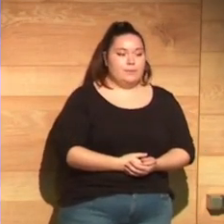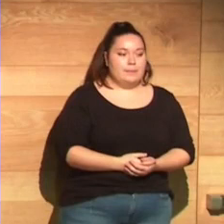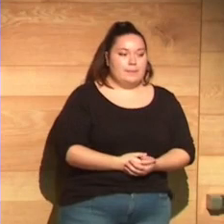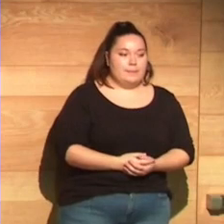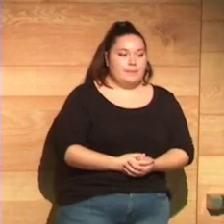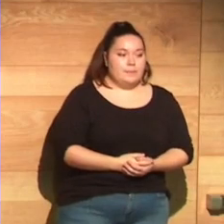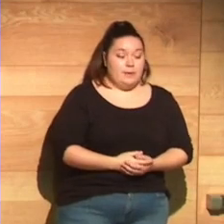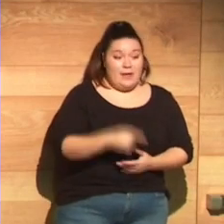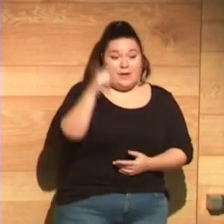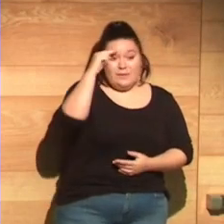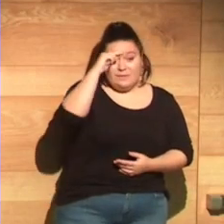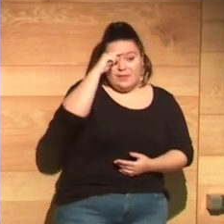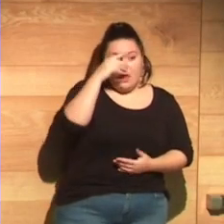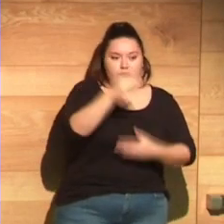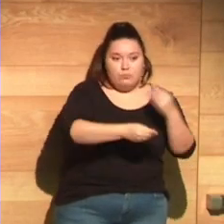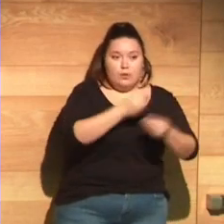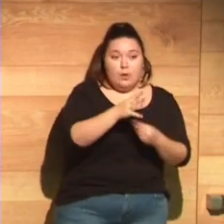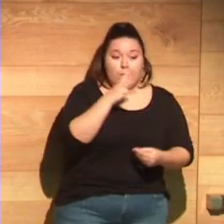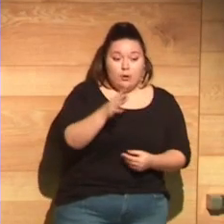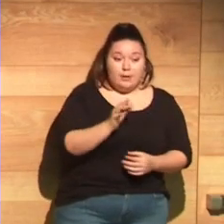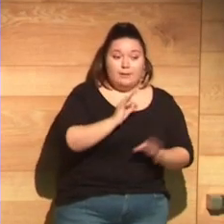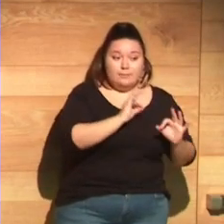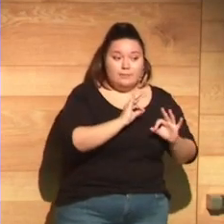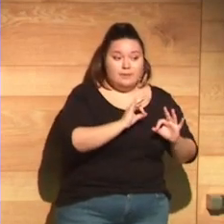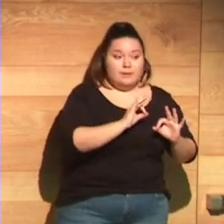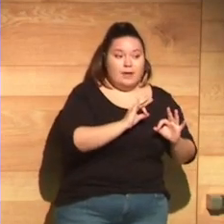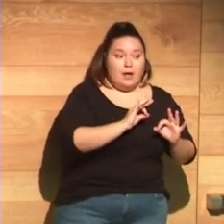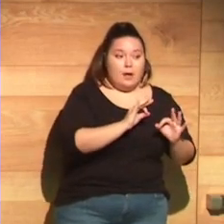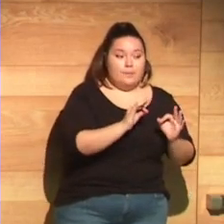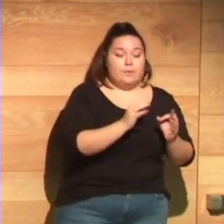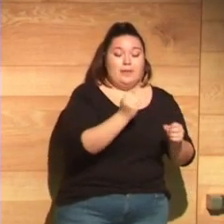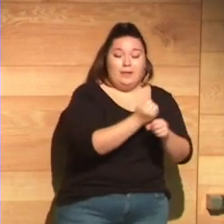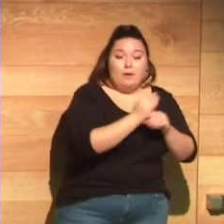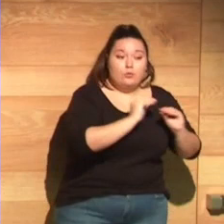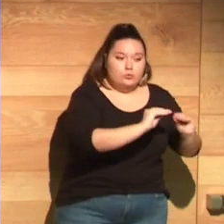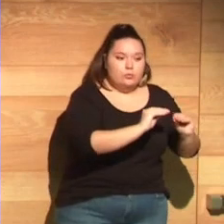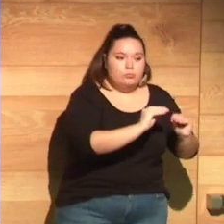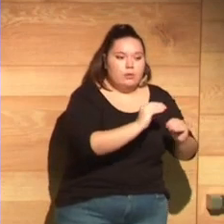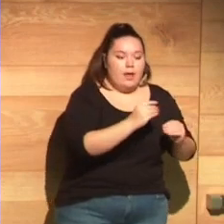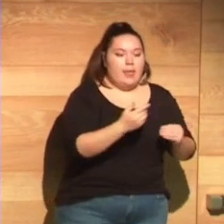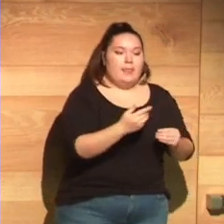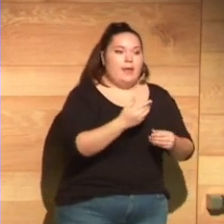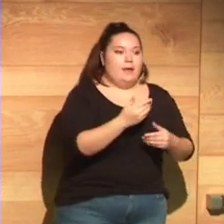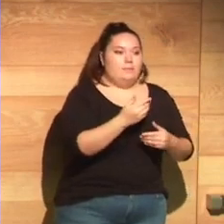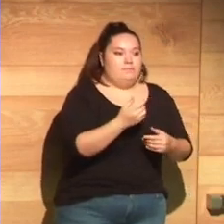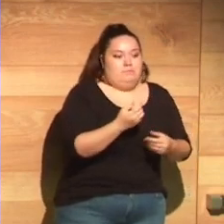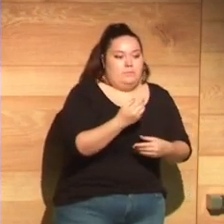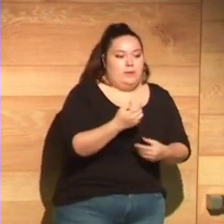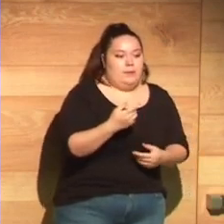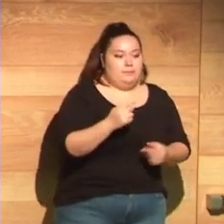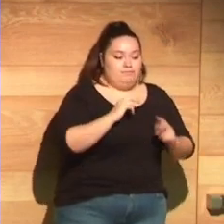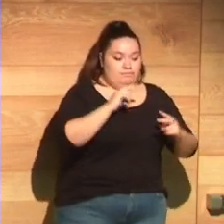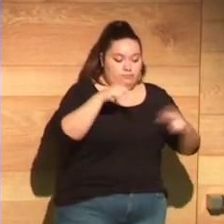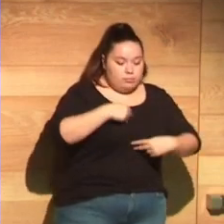si no luego no hubiera sido igual. Con Frida lo hice porque ella a través de su obra lo que hacía era hablar de sí misma